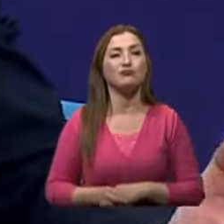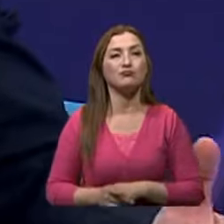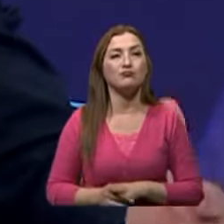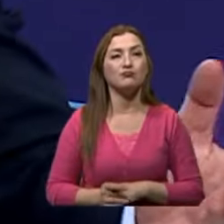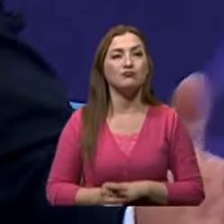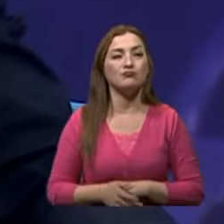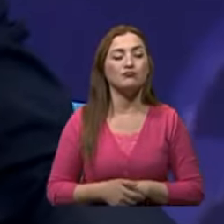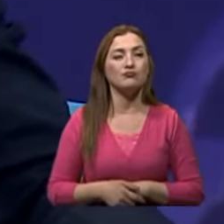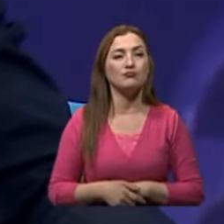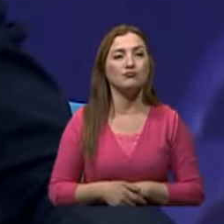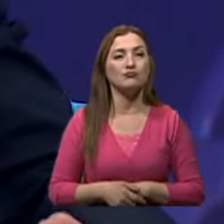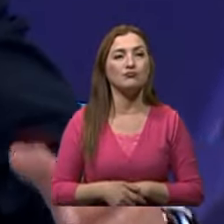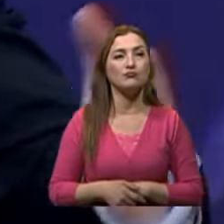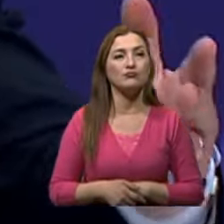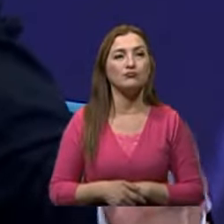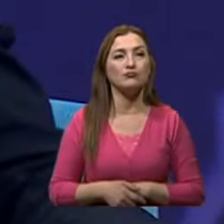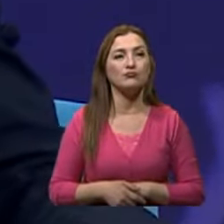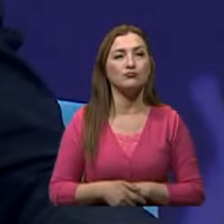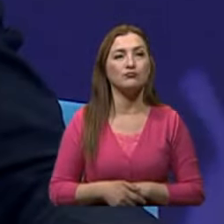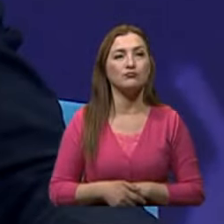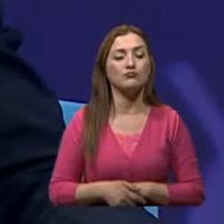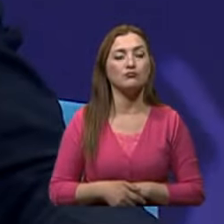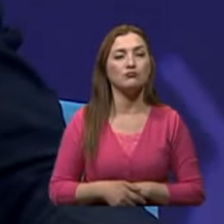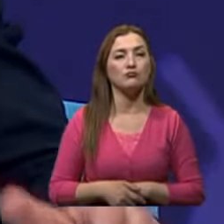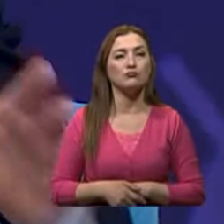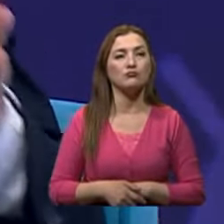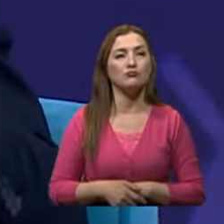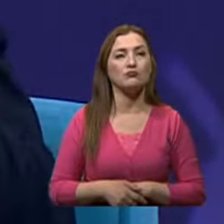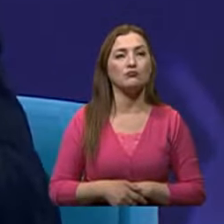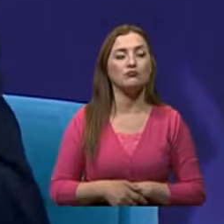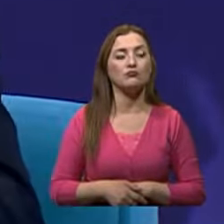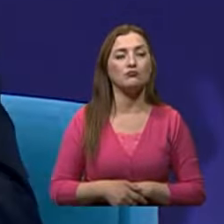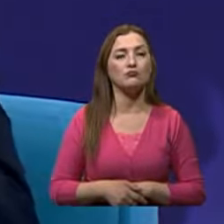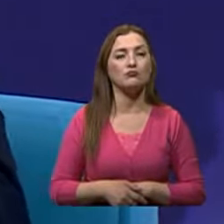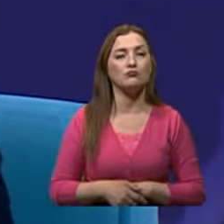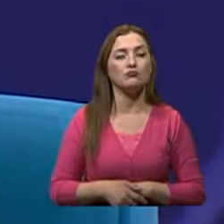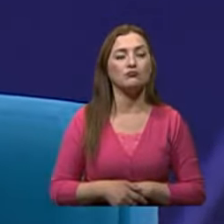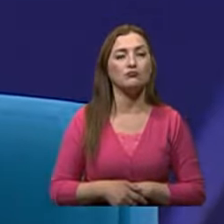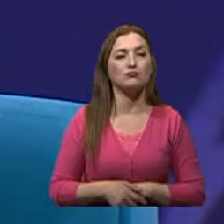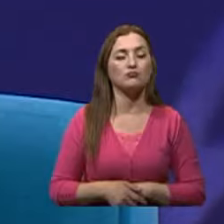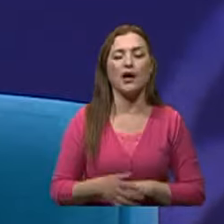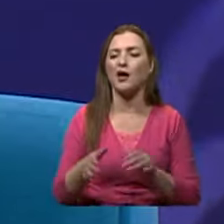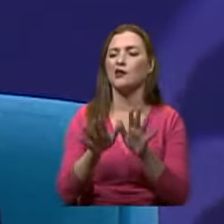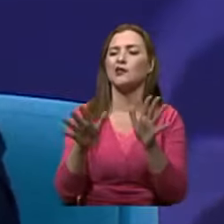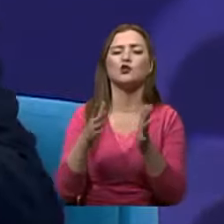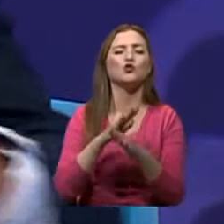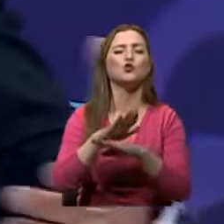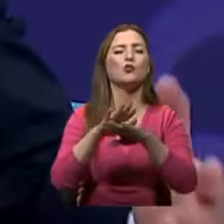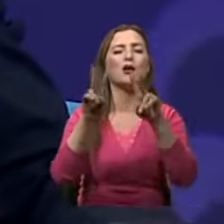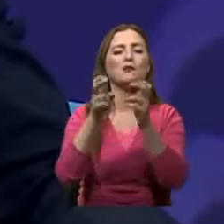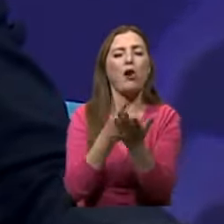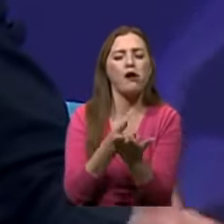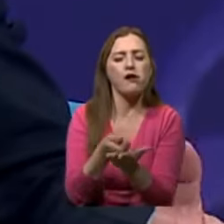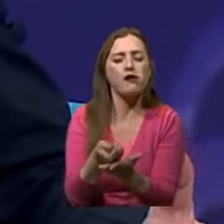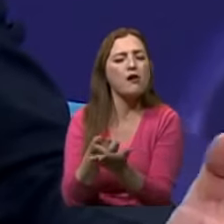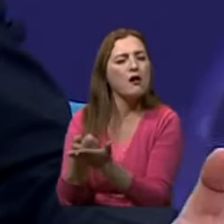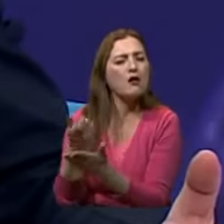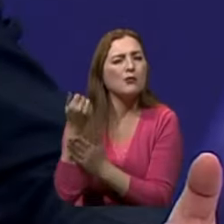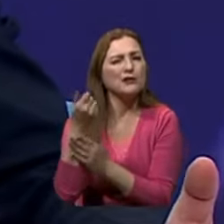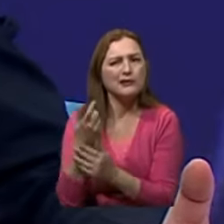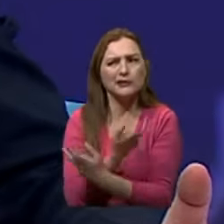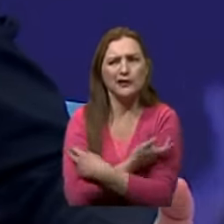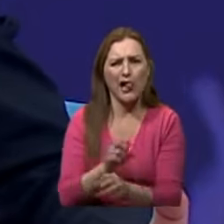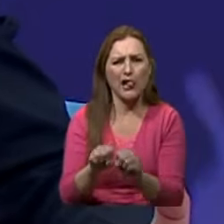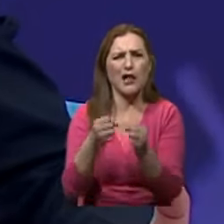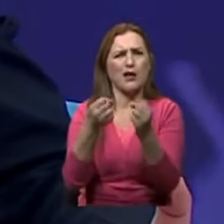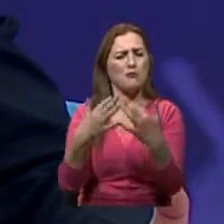sabemos que, obviamente, esto es muy general, pero los gastos que se incurren en relación a este tipo de lesiones pueden